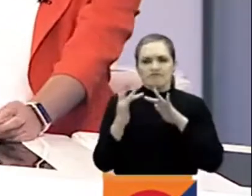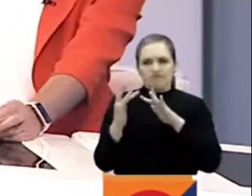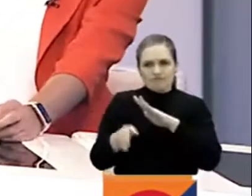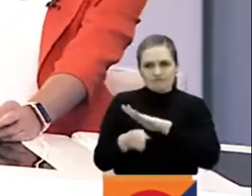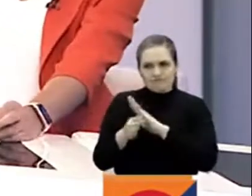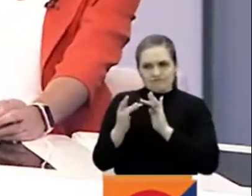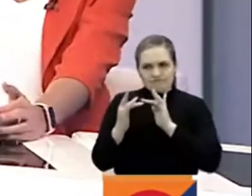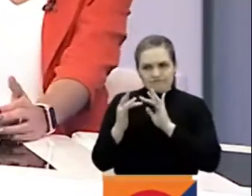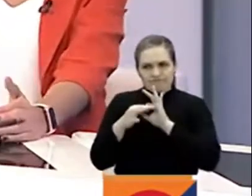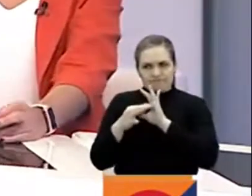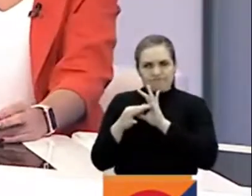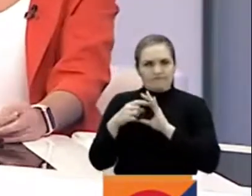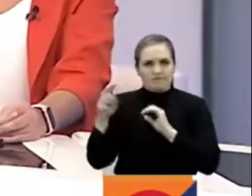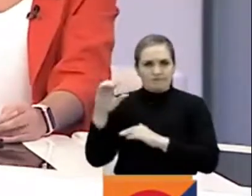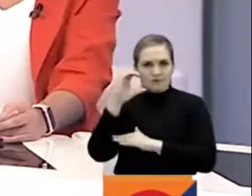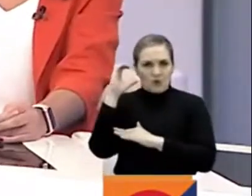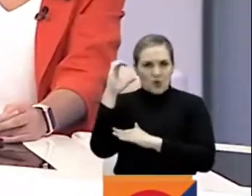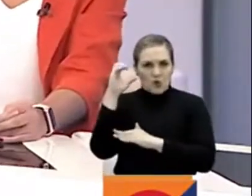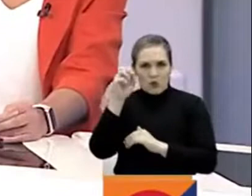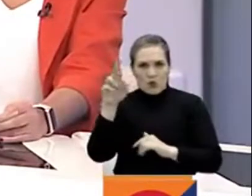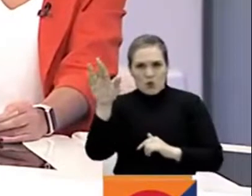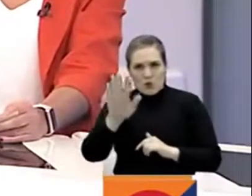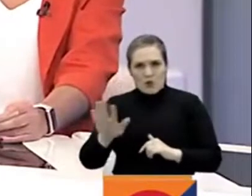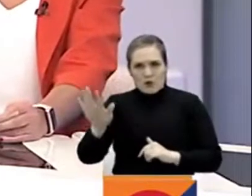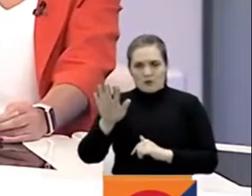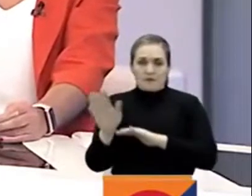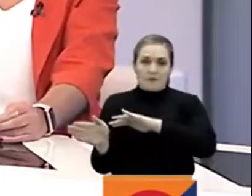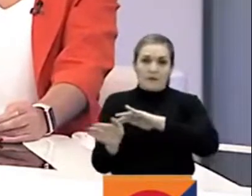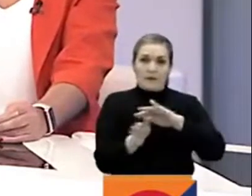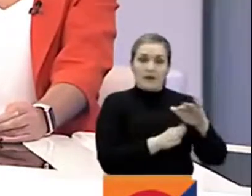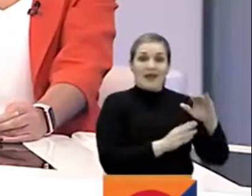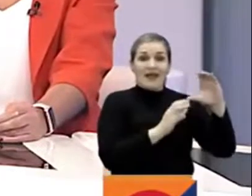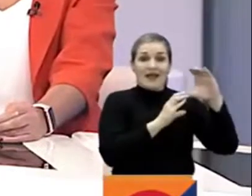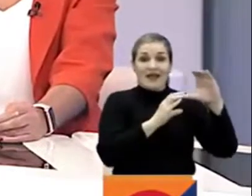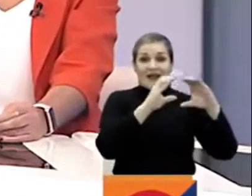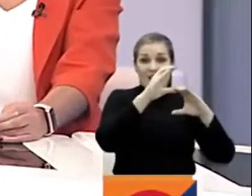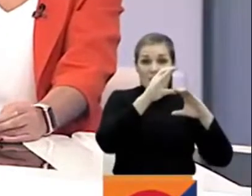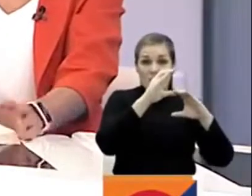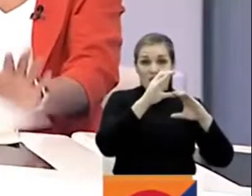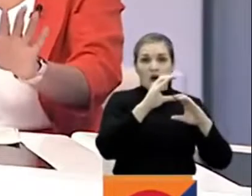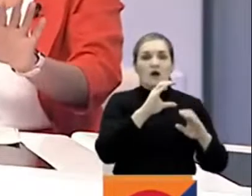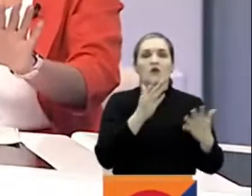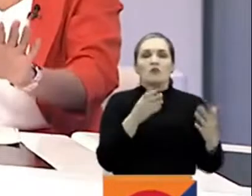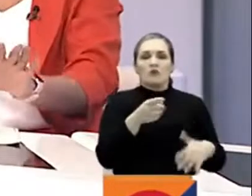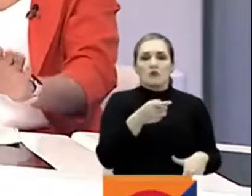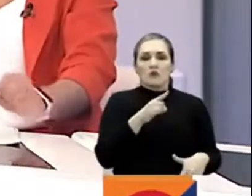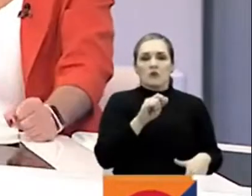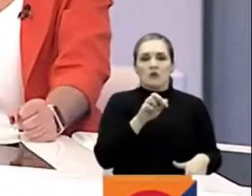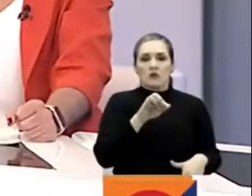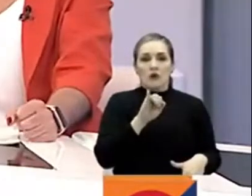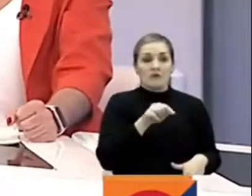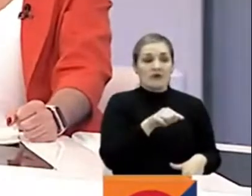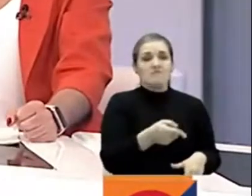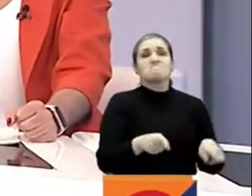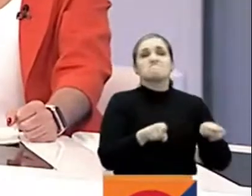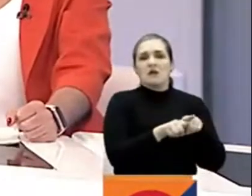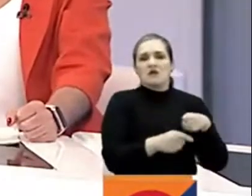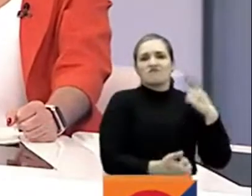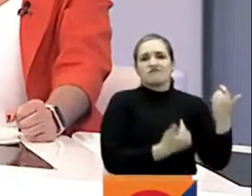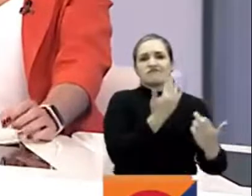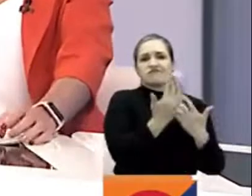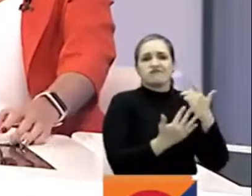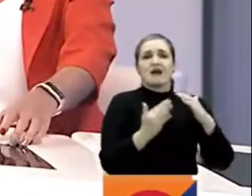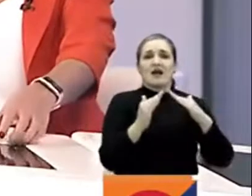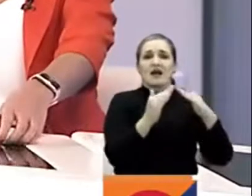el oriente colombiano. Y en Guapi, Cauca, otro incendio dejó 2 personas muertas y acabó con 51 casas. Hay